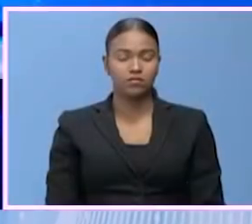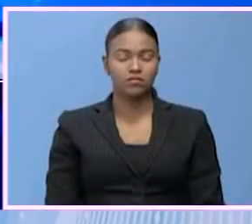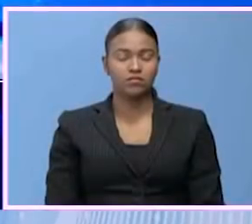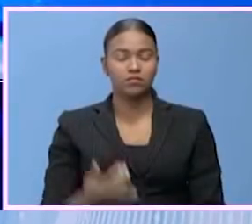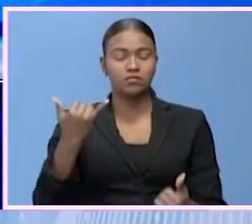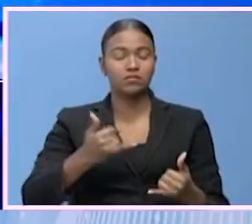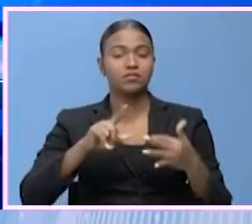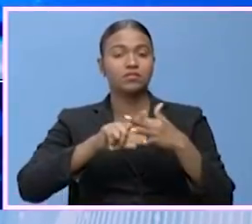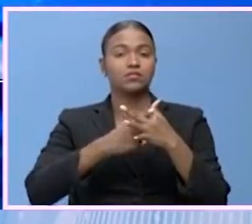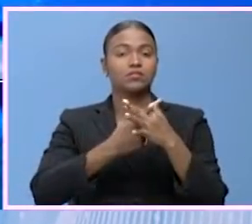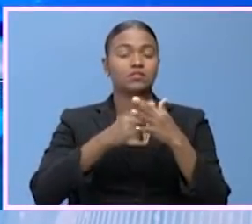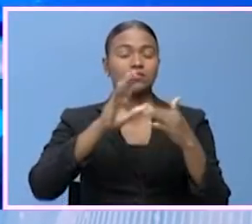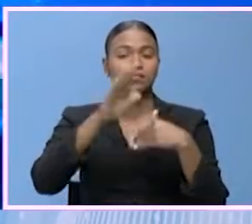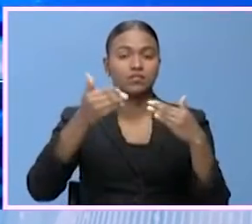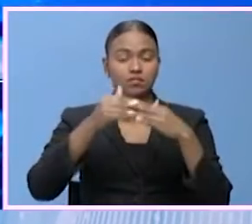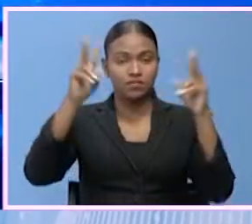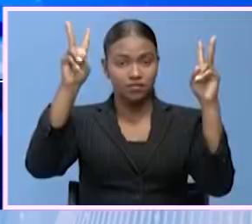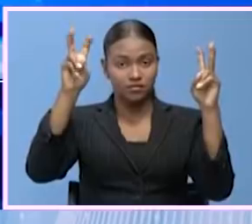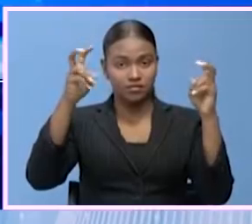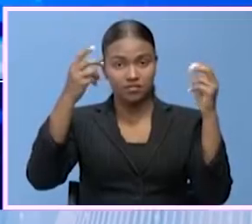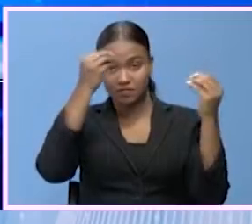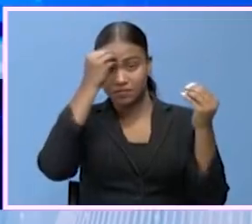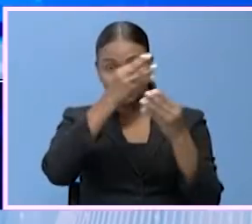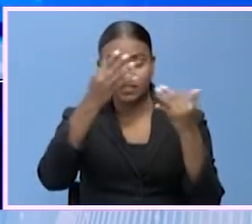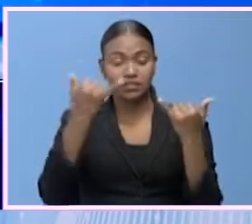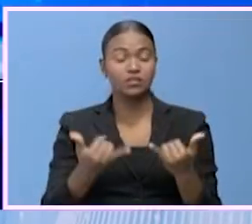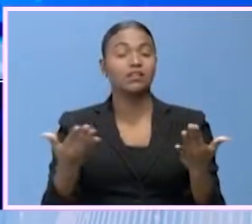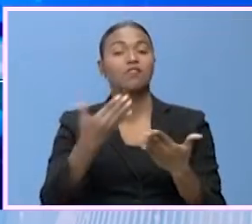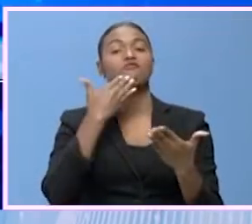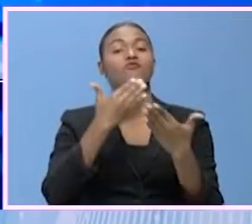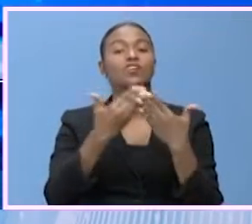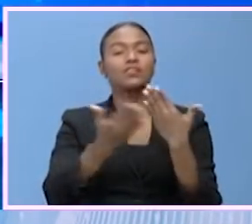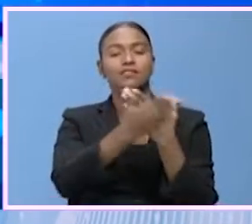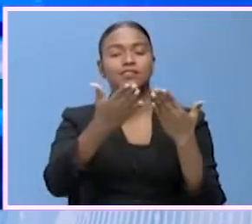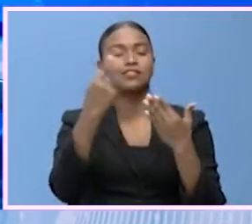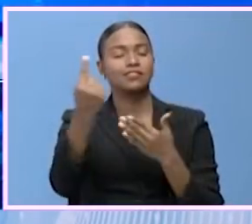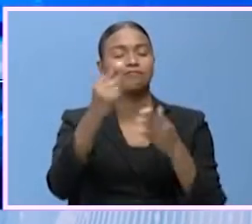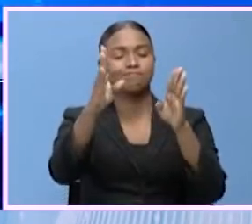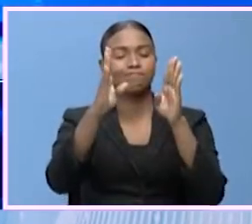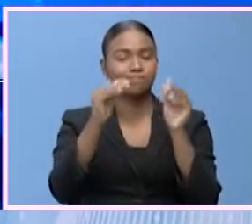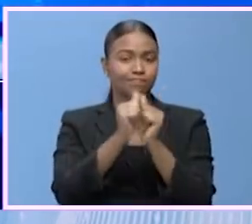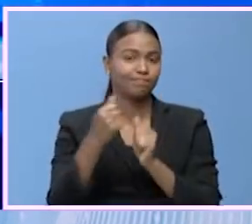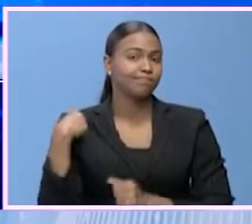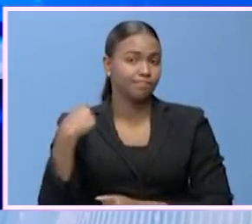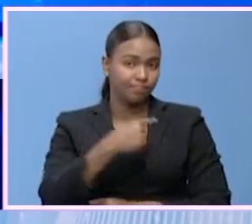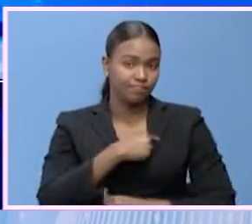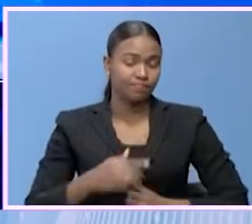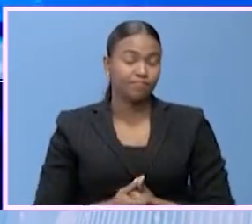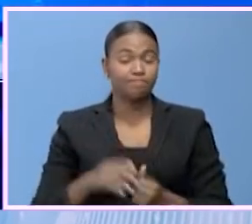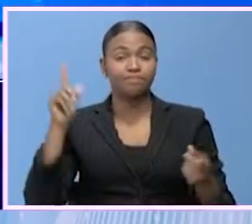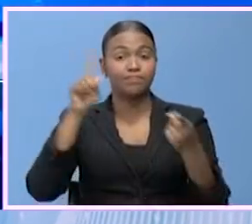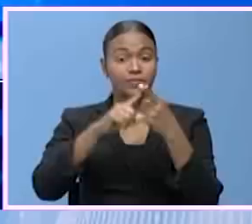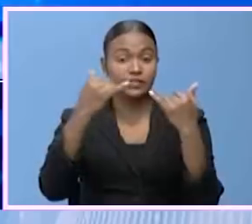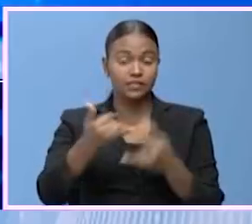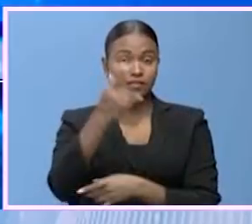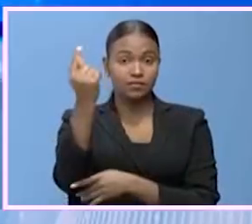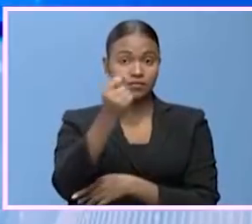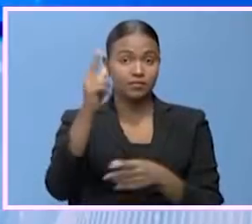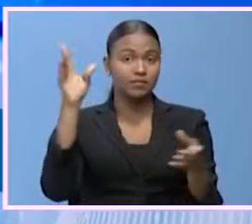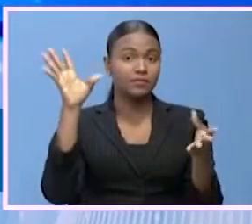Amigos, iniciamos con las principales informaciones. Qué bueno que nos acompañan como cada tarde. Señores, hasta este martes, más